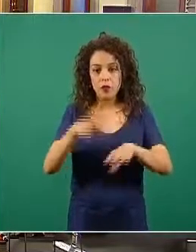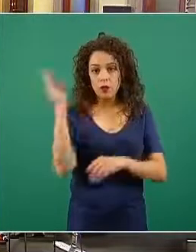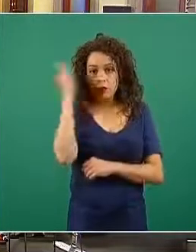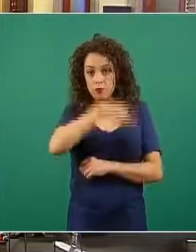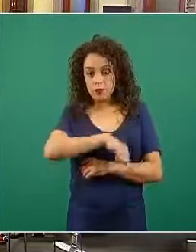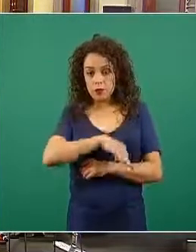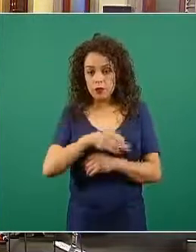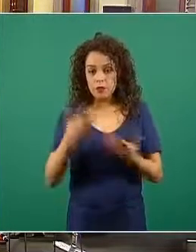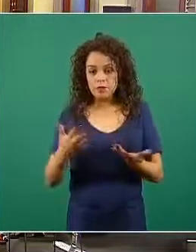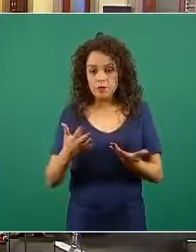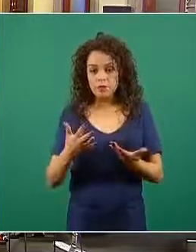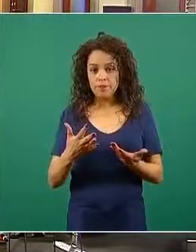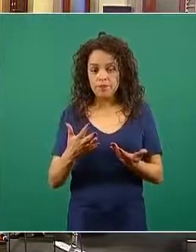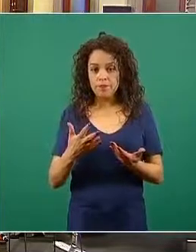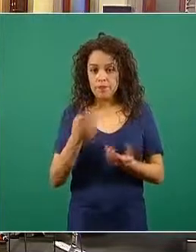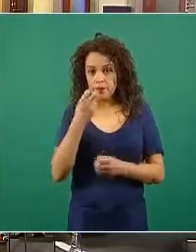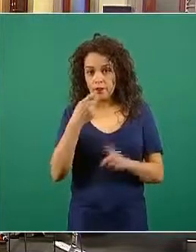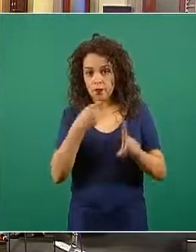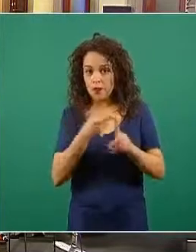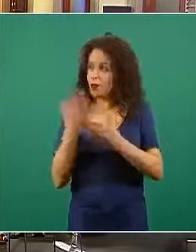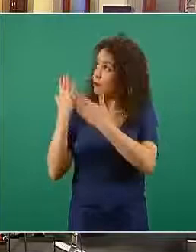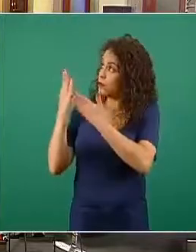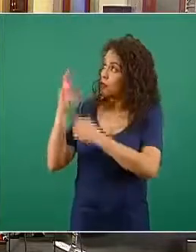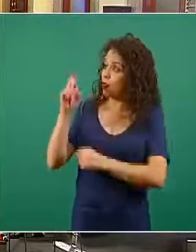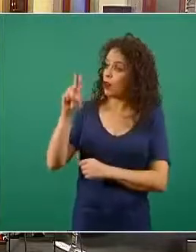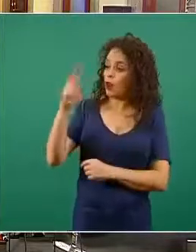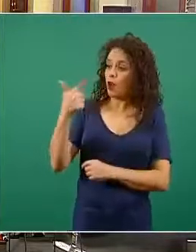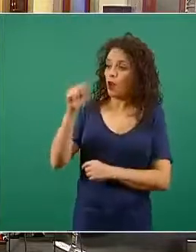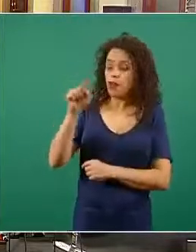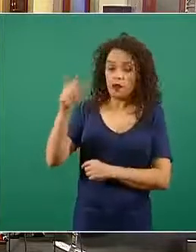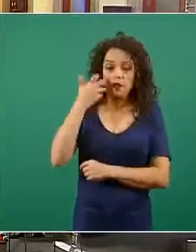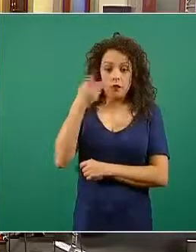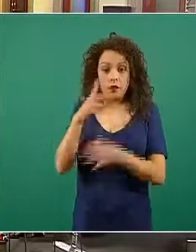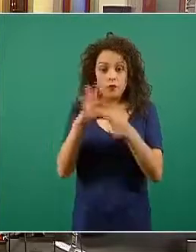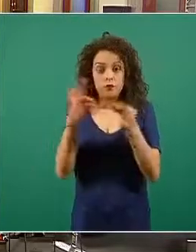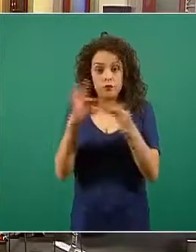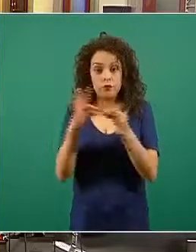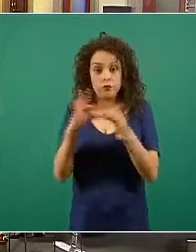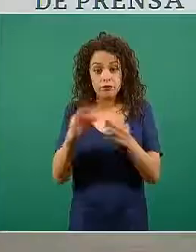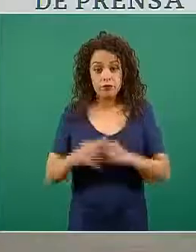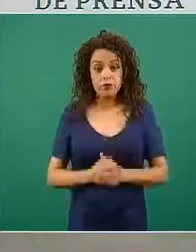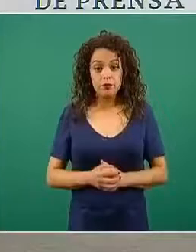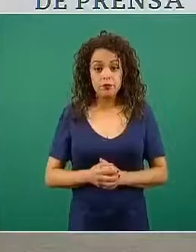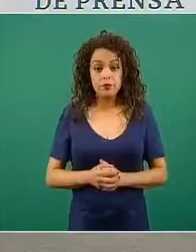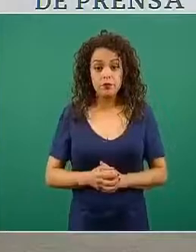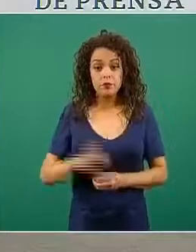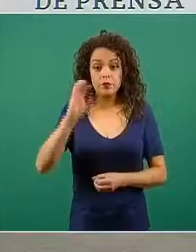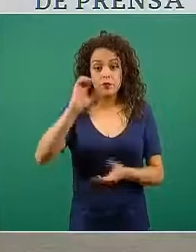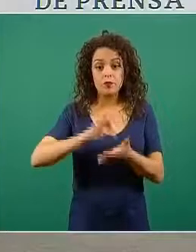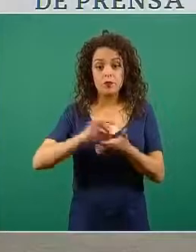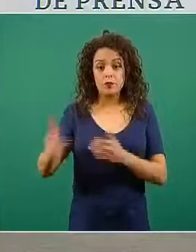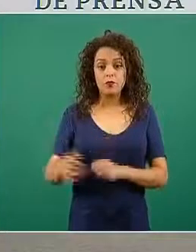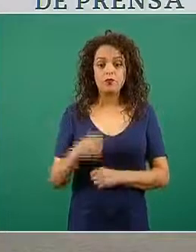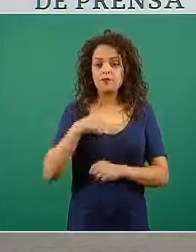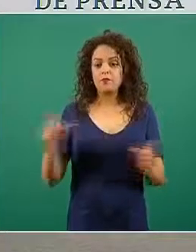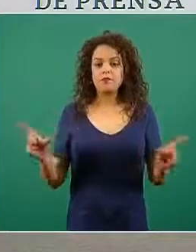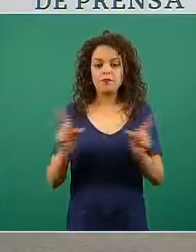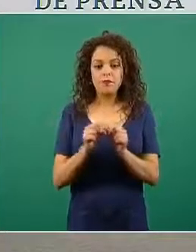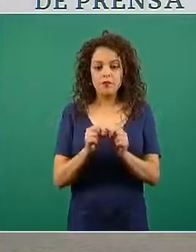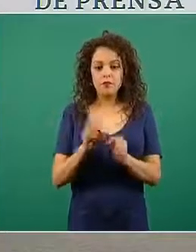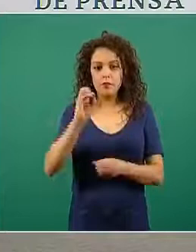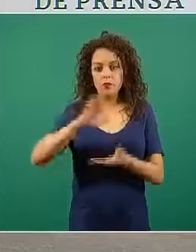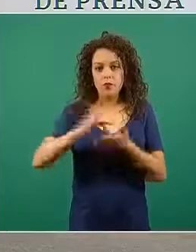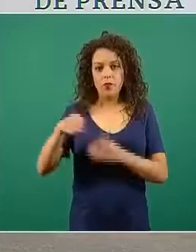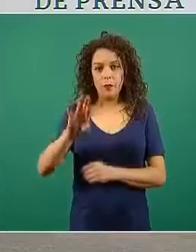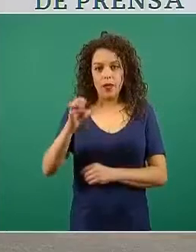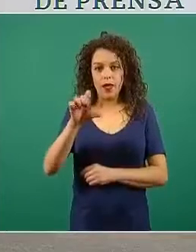doctor López-Gatell, si nos puede comentar. Muchas gracias. Solo muy brevemente, gracias